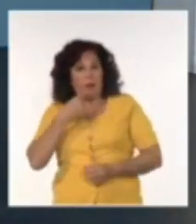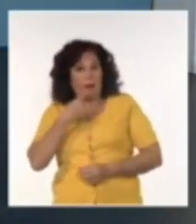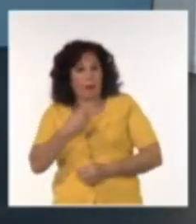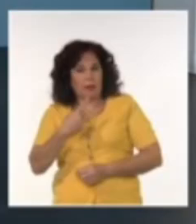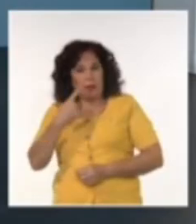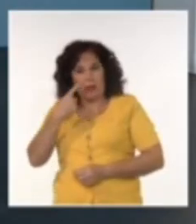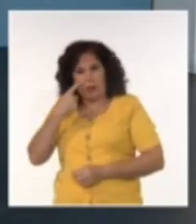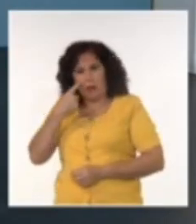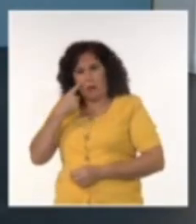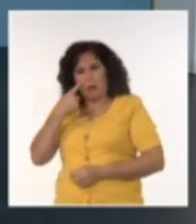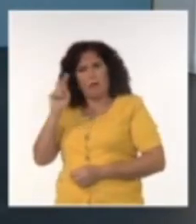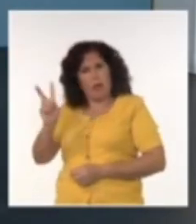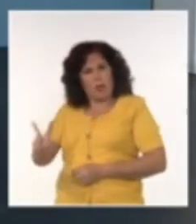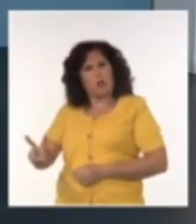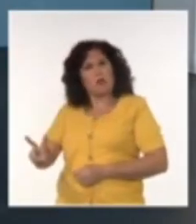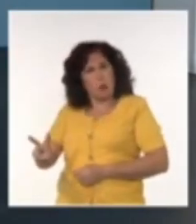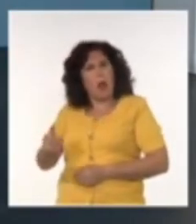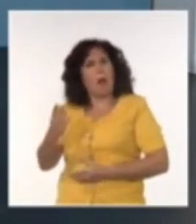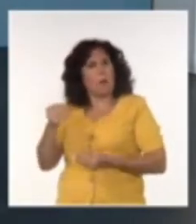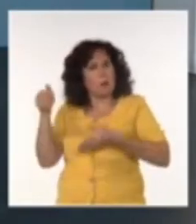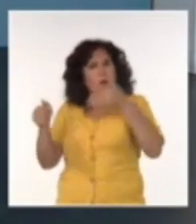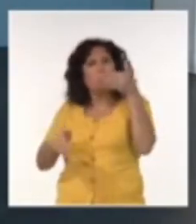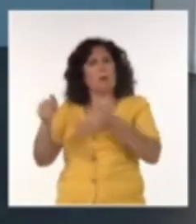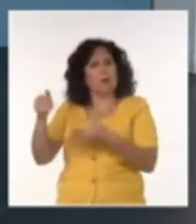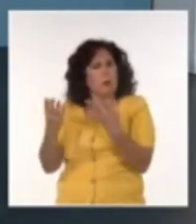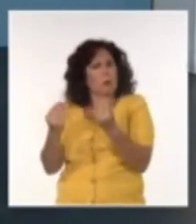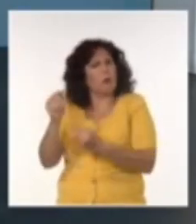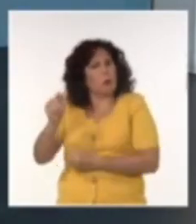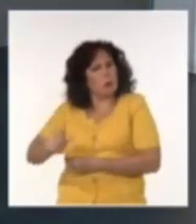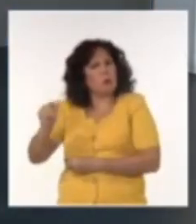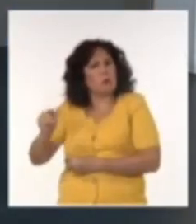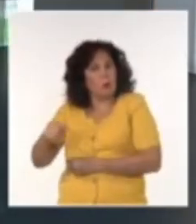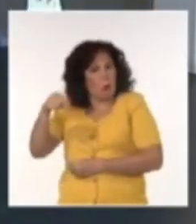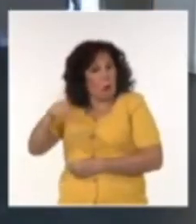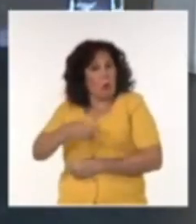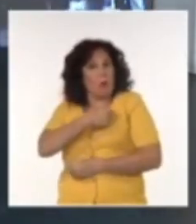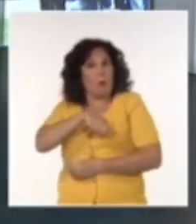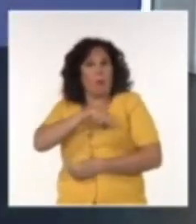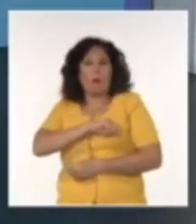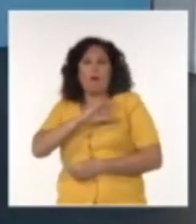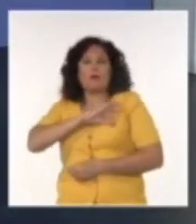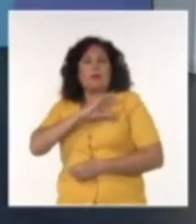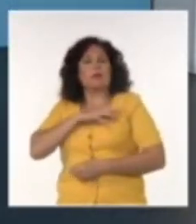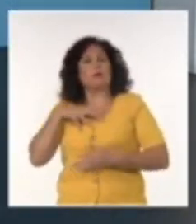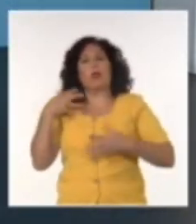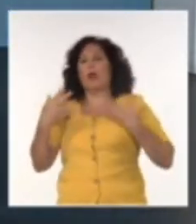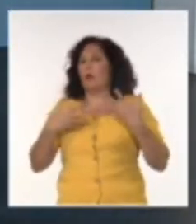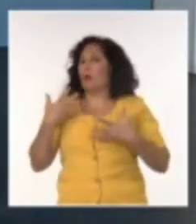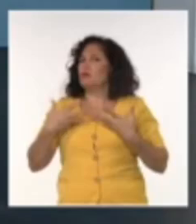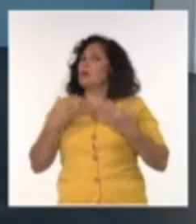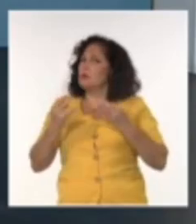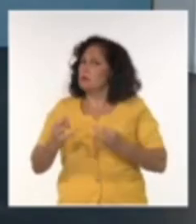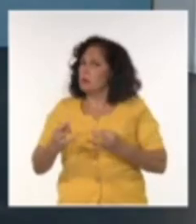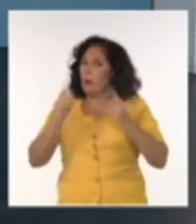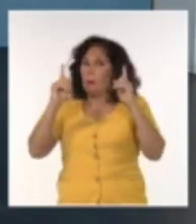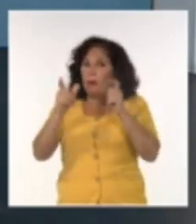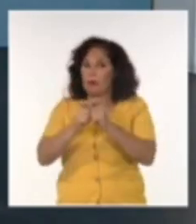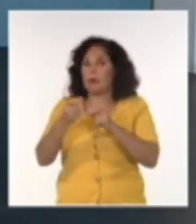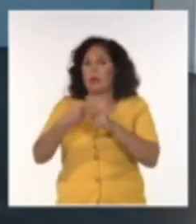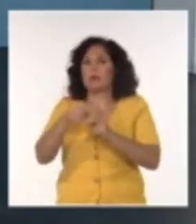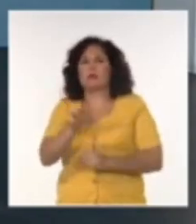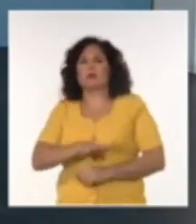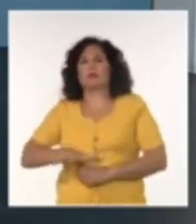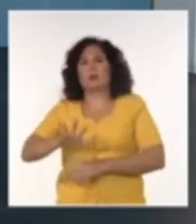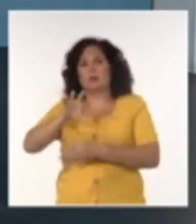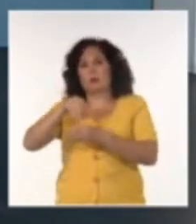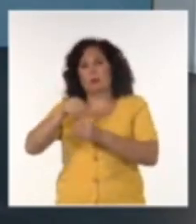proceso profundamente participativo y pluralista en el que hoy el pueblo está vinculado directamente en la vida social y política de su nación.